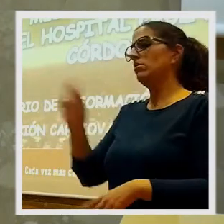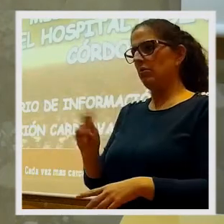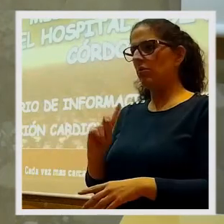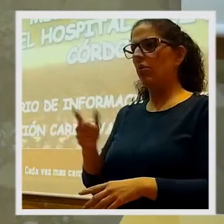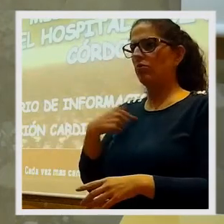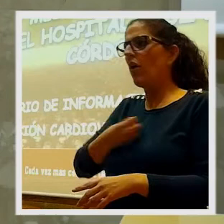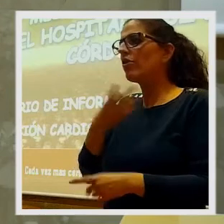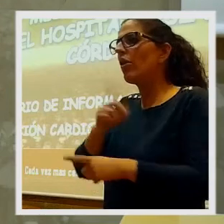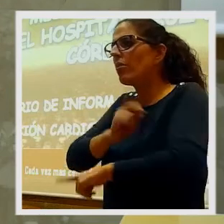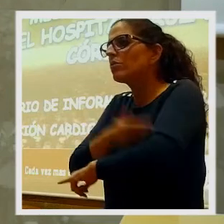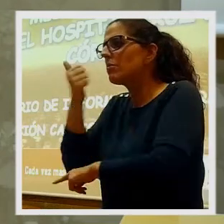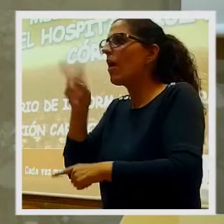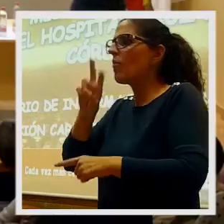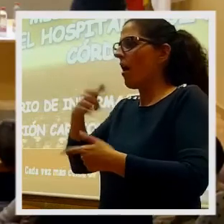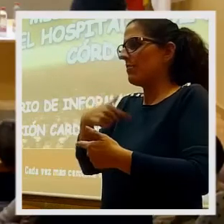cada uno.